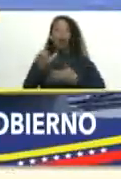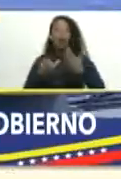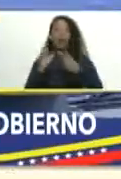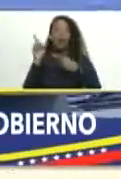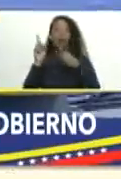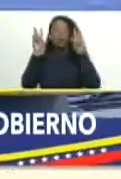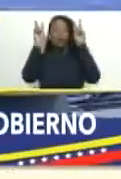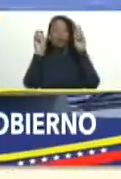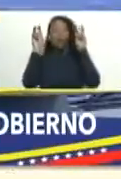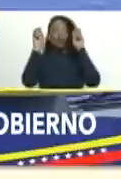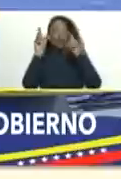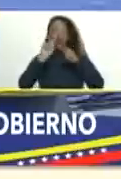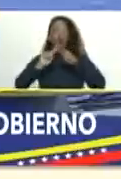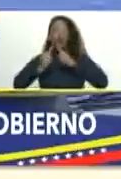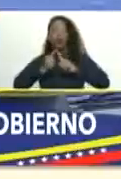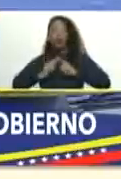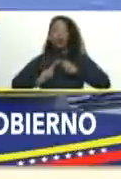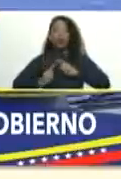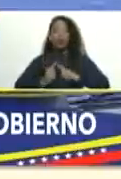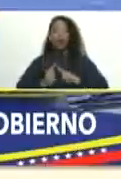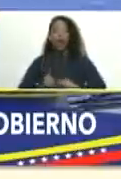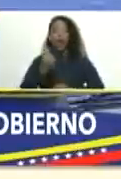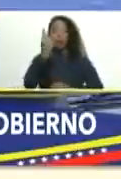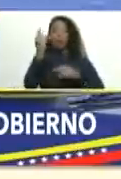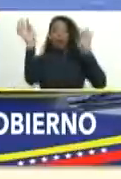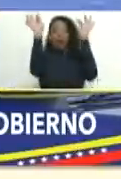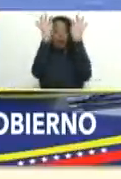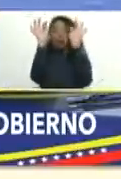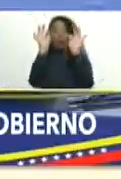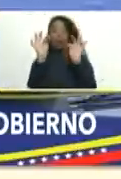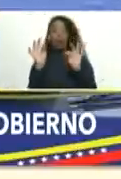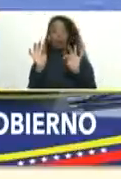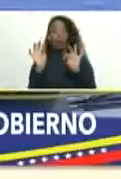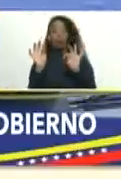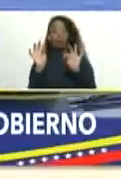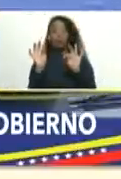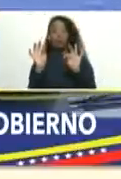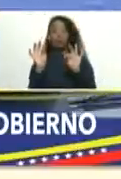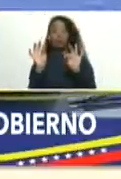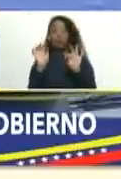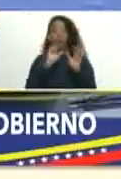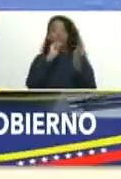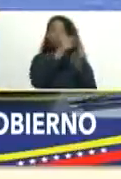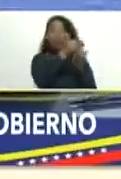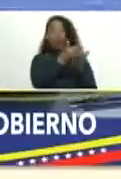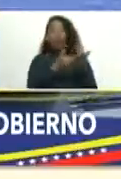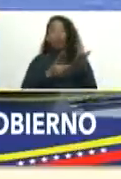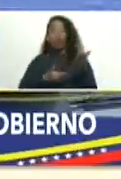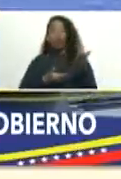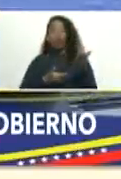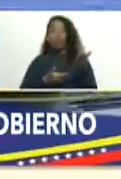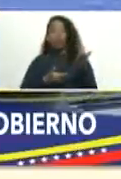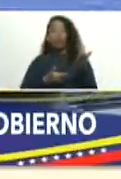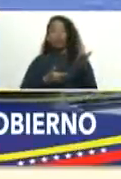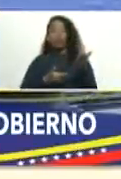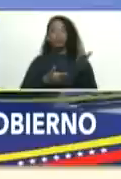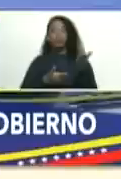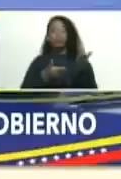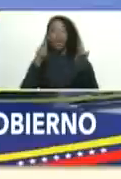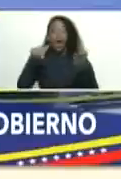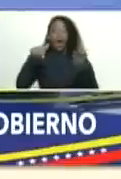nuevas. Primero, de la metodología ha surgido un informe que se hace hasta por